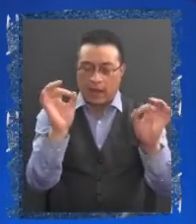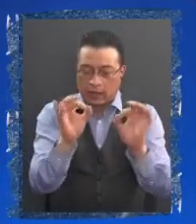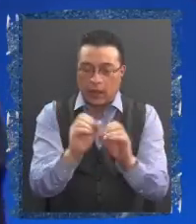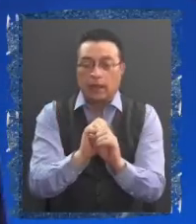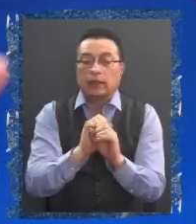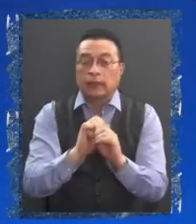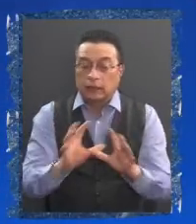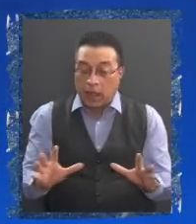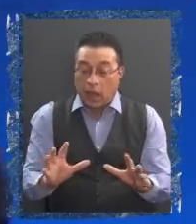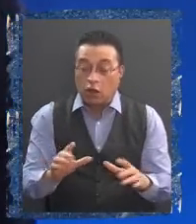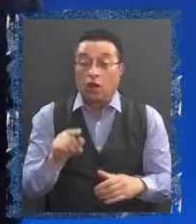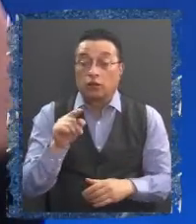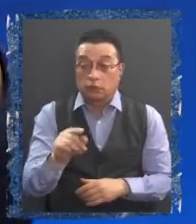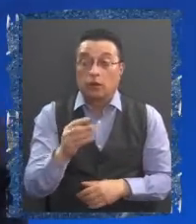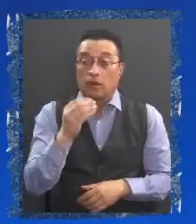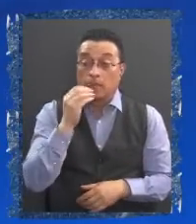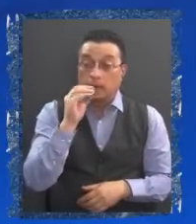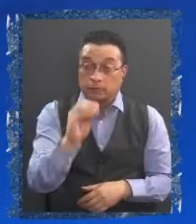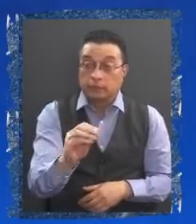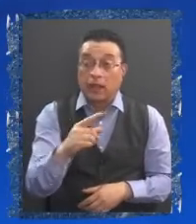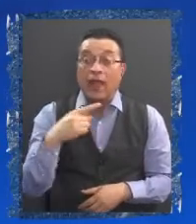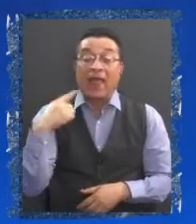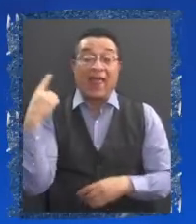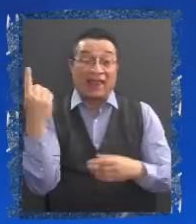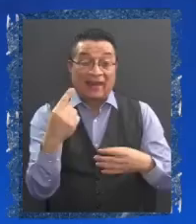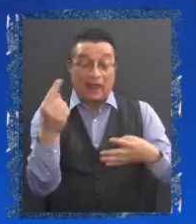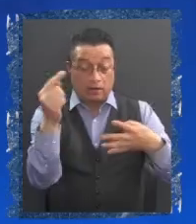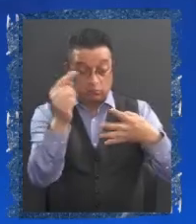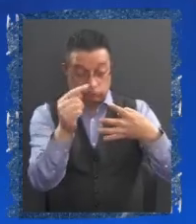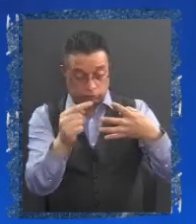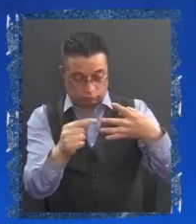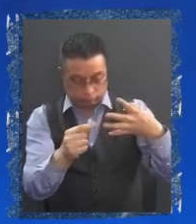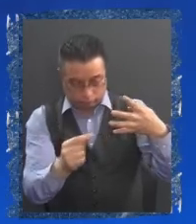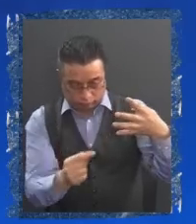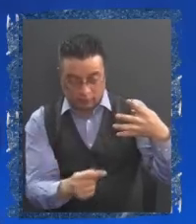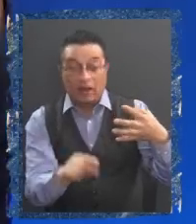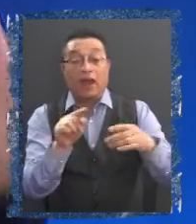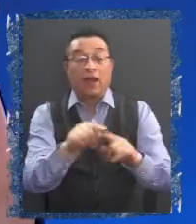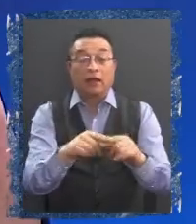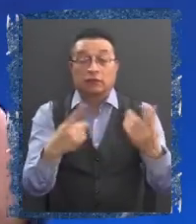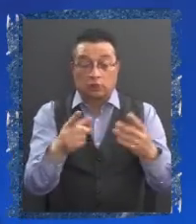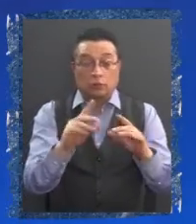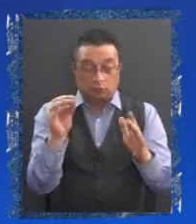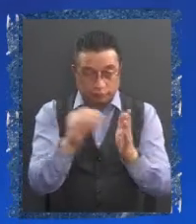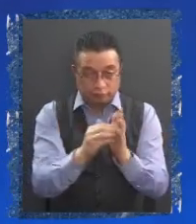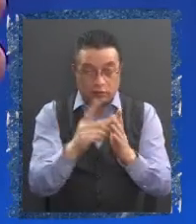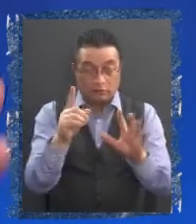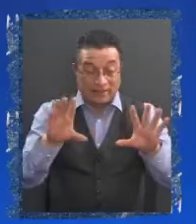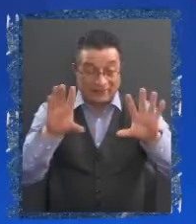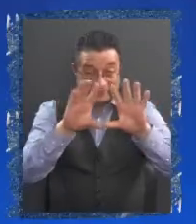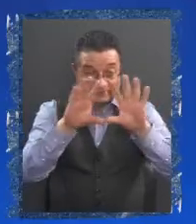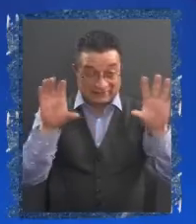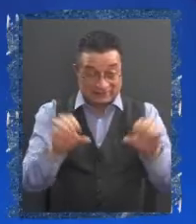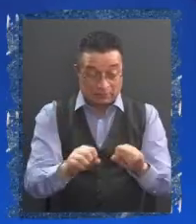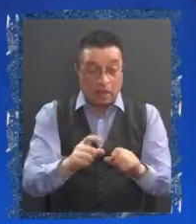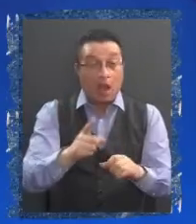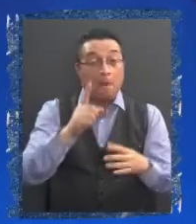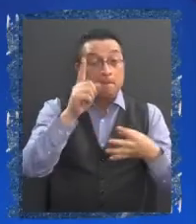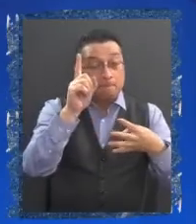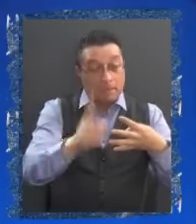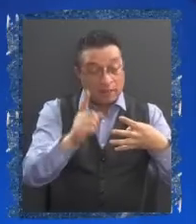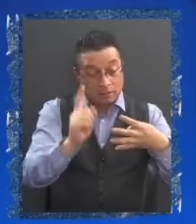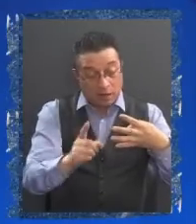ir idealmente desde lo general a lo particular, para que se entienda que lo que se instala es un sistema, que es el ordenamiento, para que se